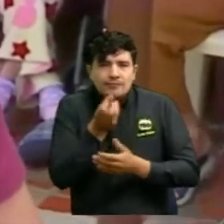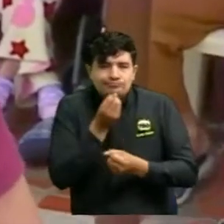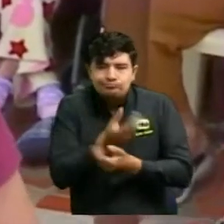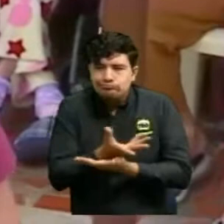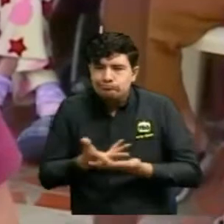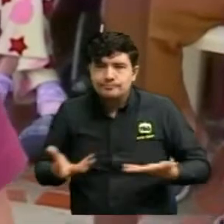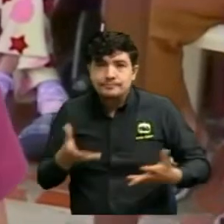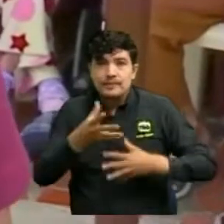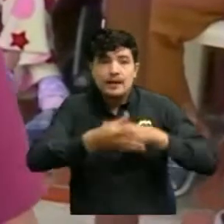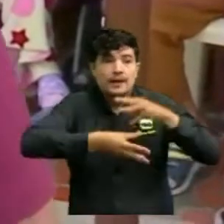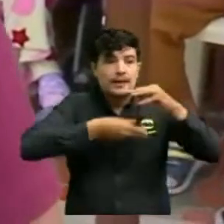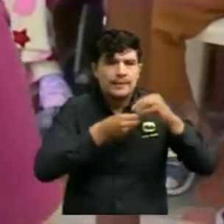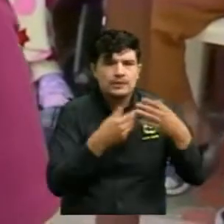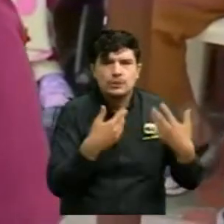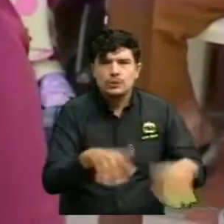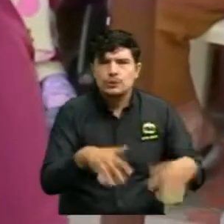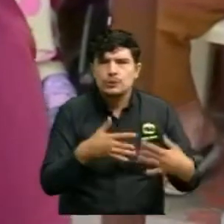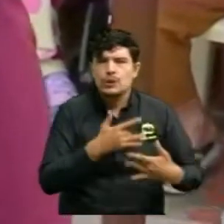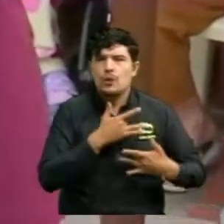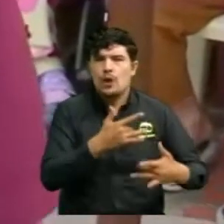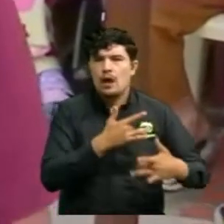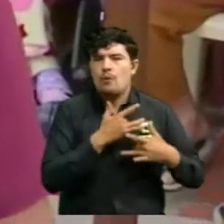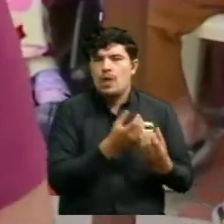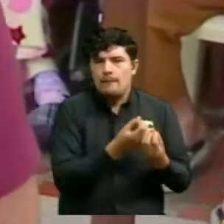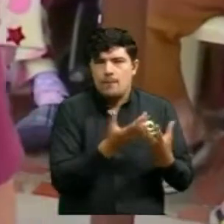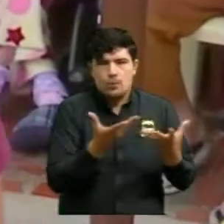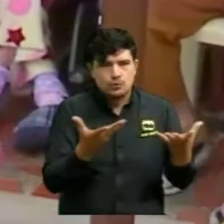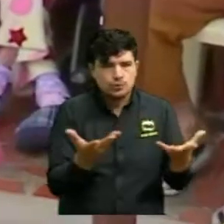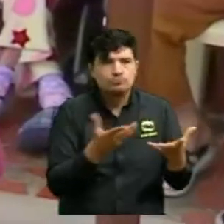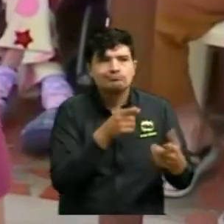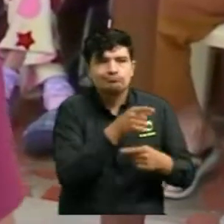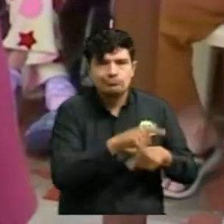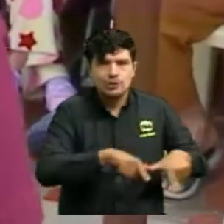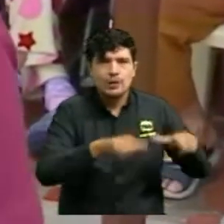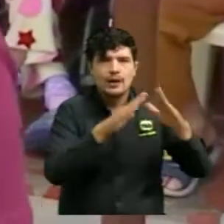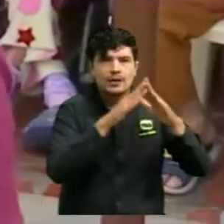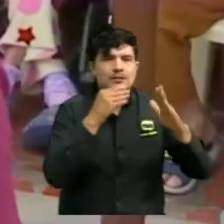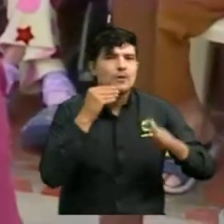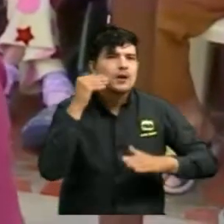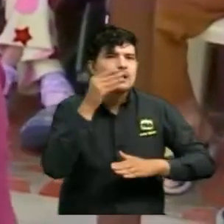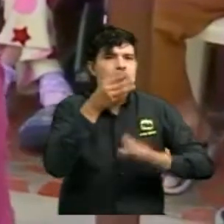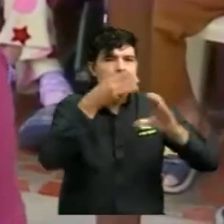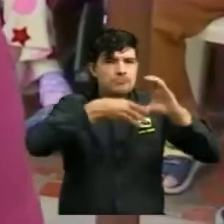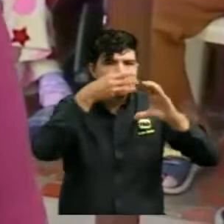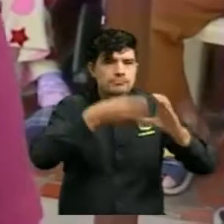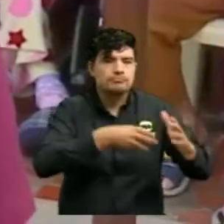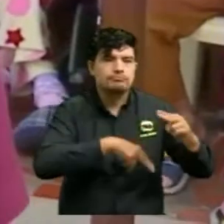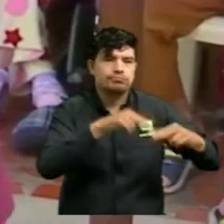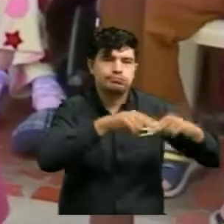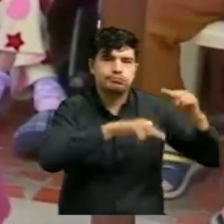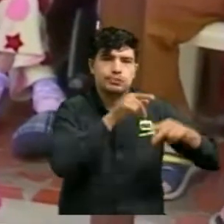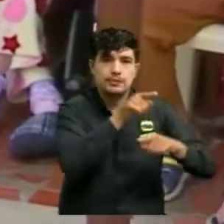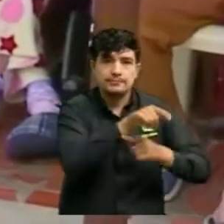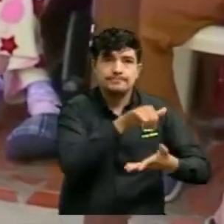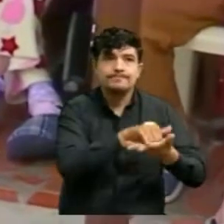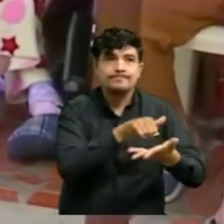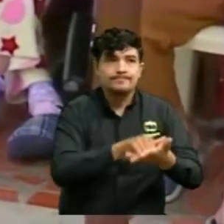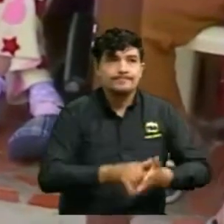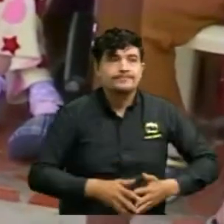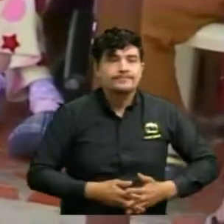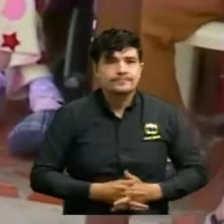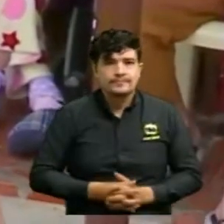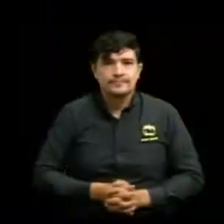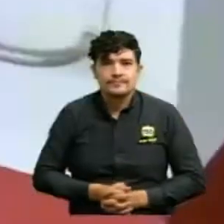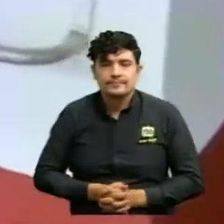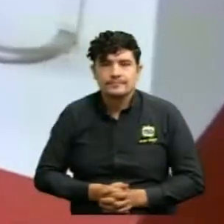nos ha colaborado muchísimo en lo que es la parte de la construcción e incluso acá se acabo de terminar la parte del kiosco que era muy